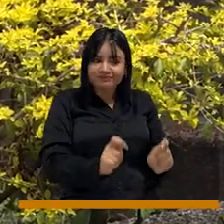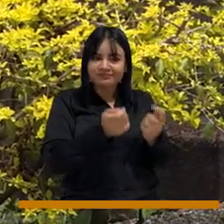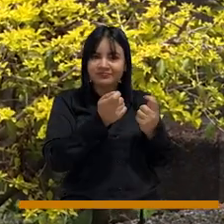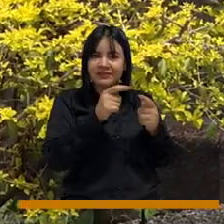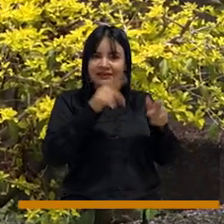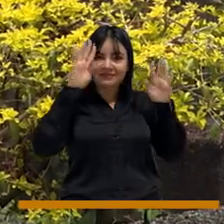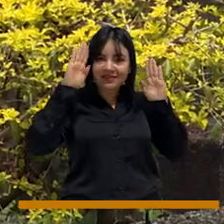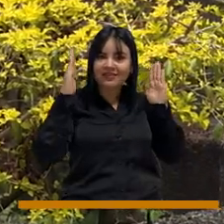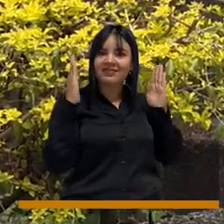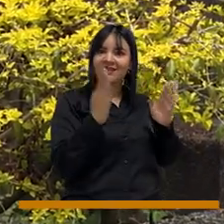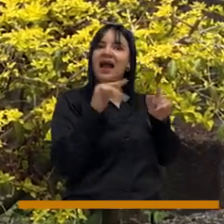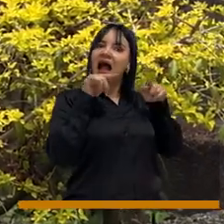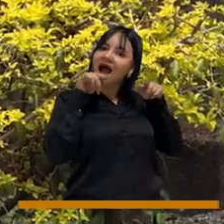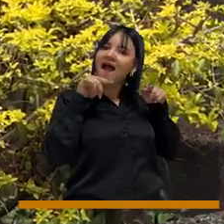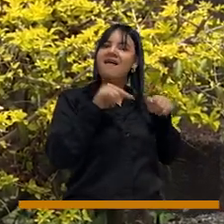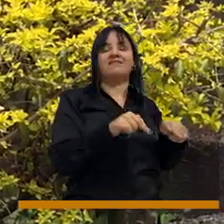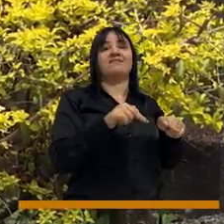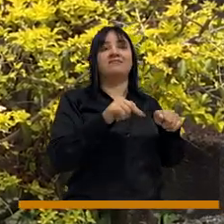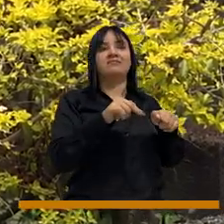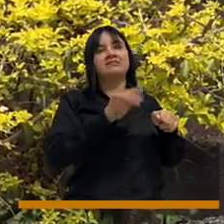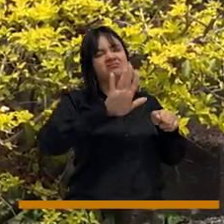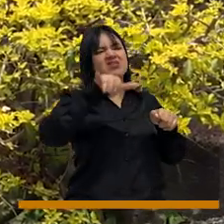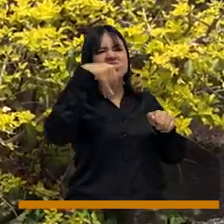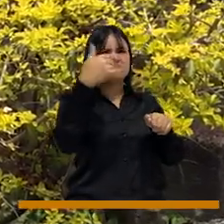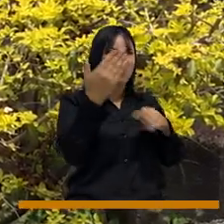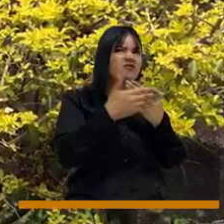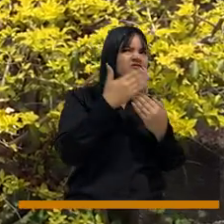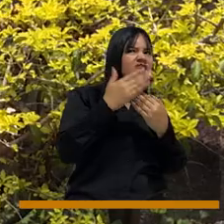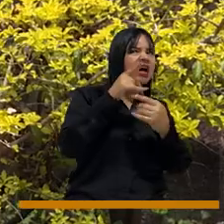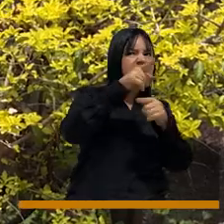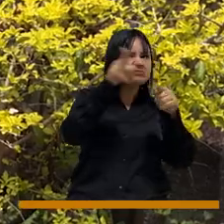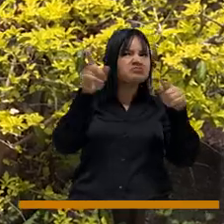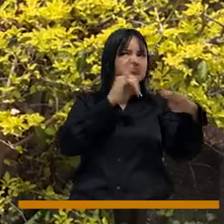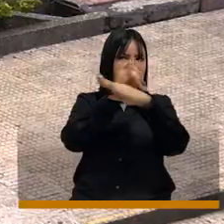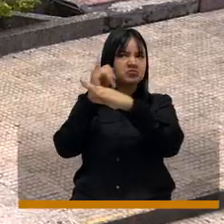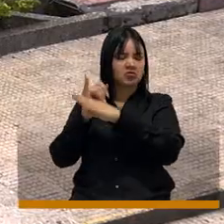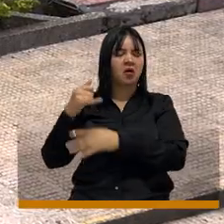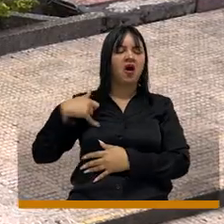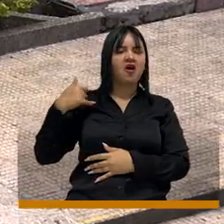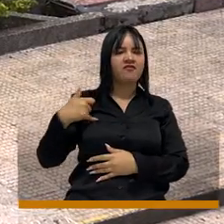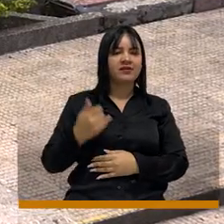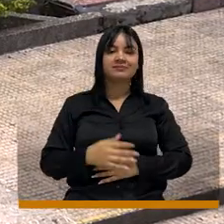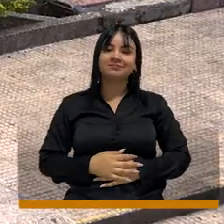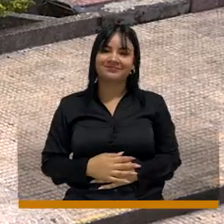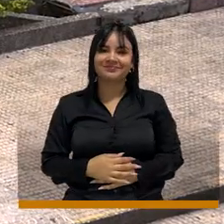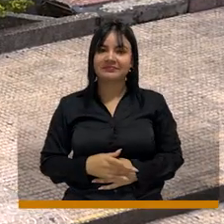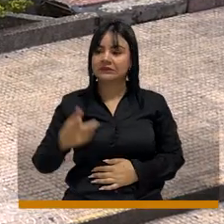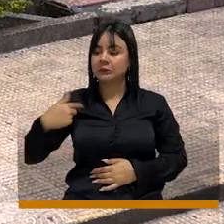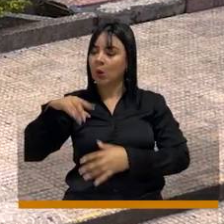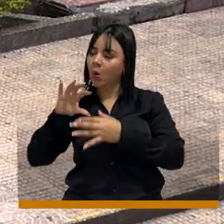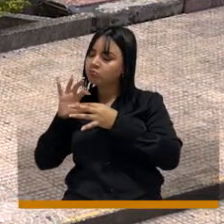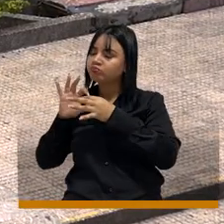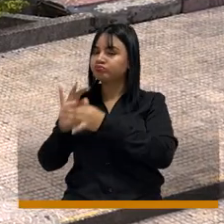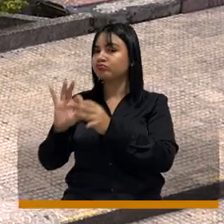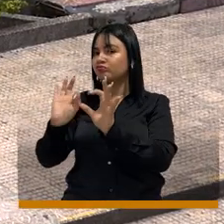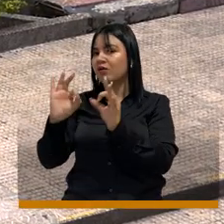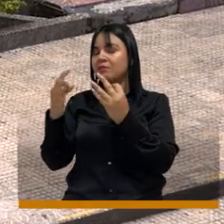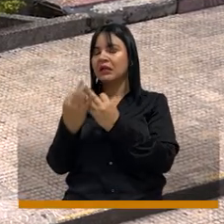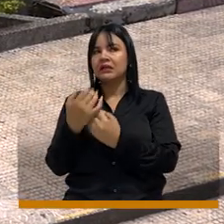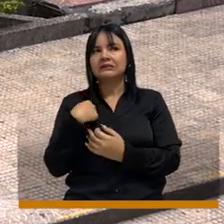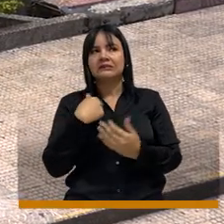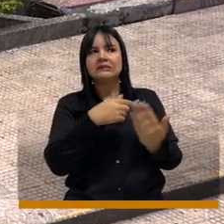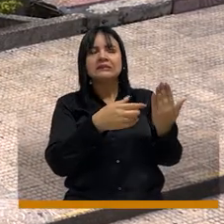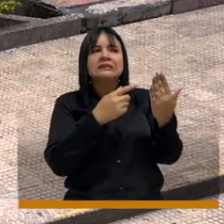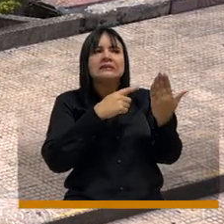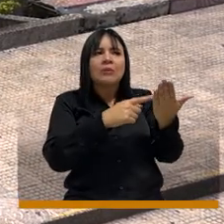allí realmente las instituciones podrán tener una facilidad para trabajar con los jóvenes como Unión familia estas cifras